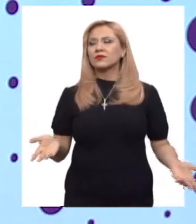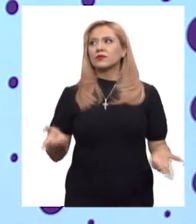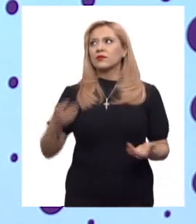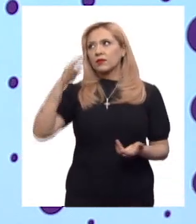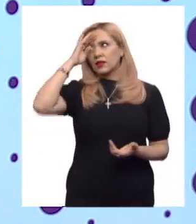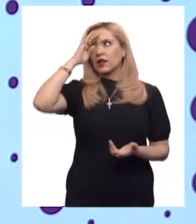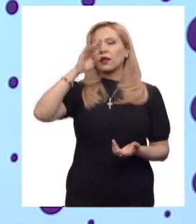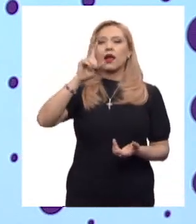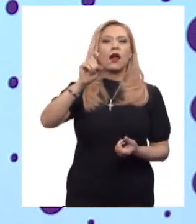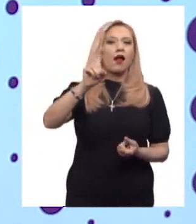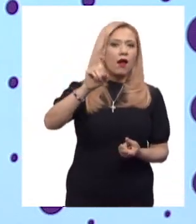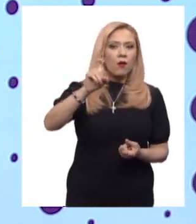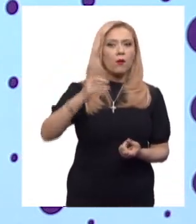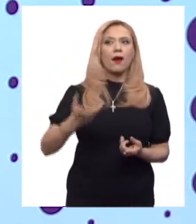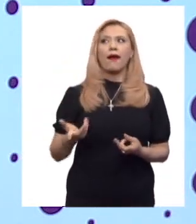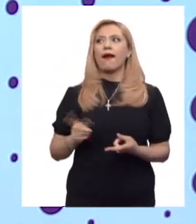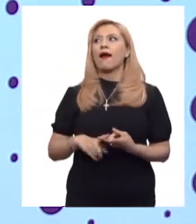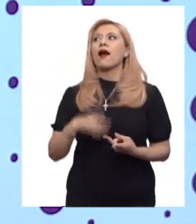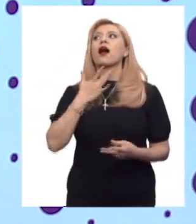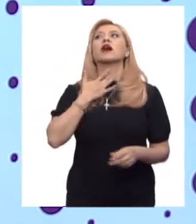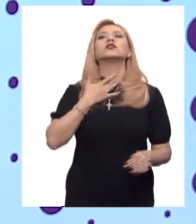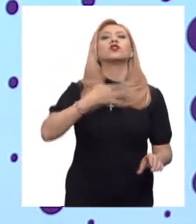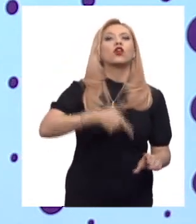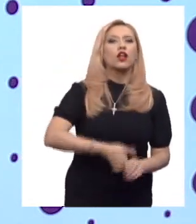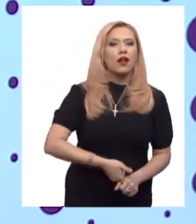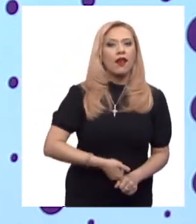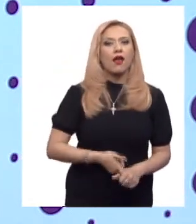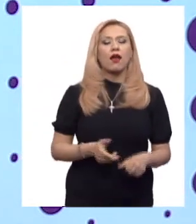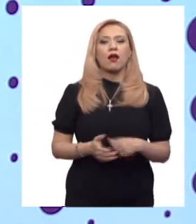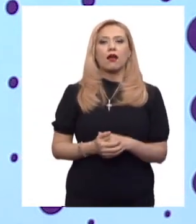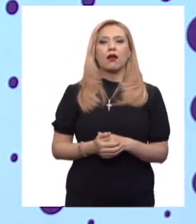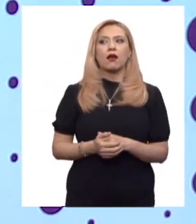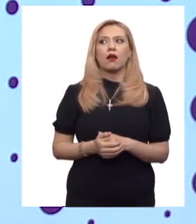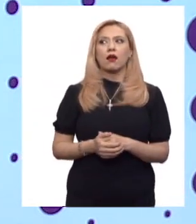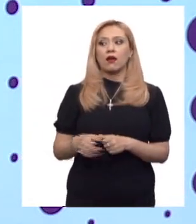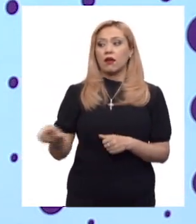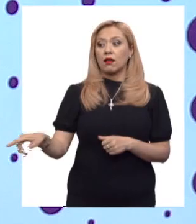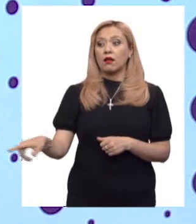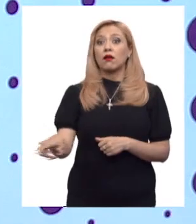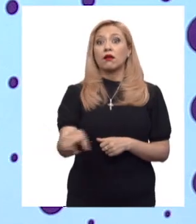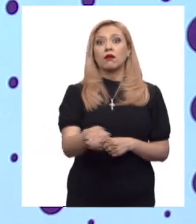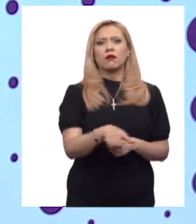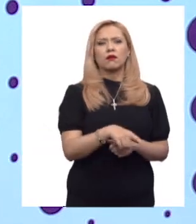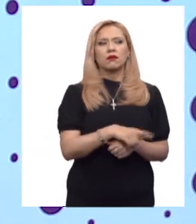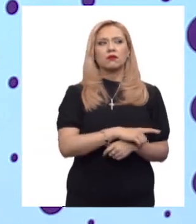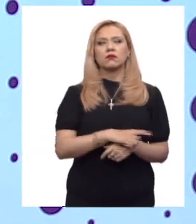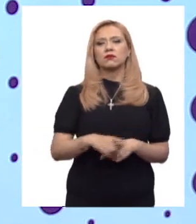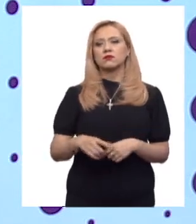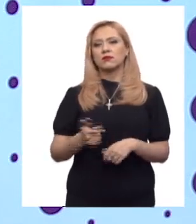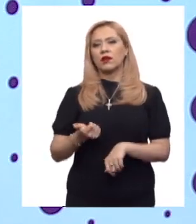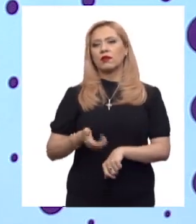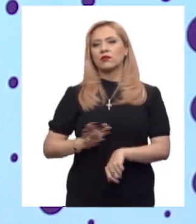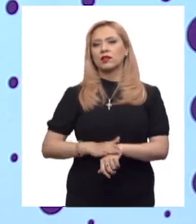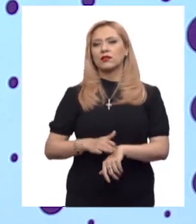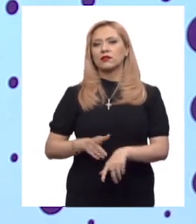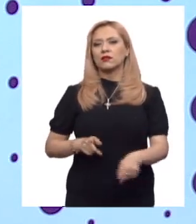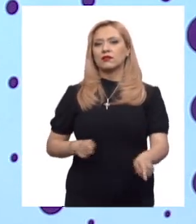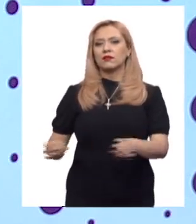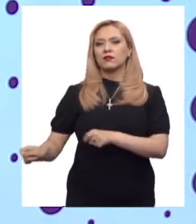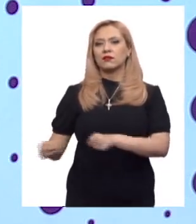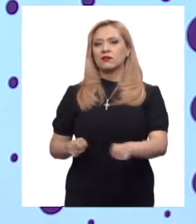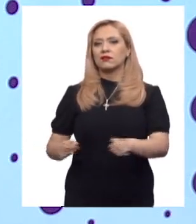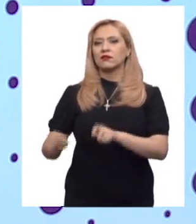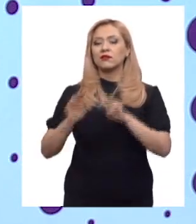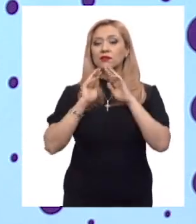o en la gasolina, y gran parte de esos recursos naturales están administrados por